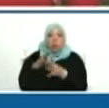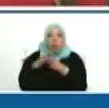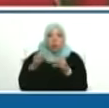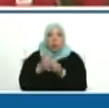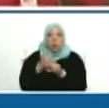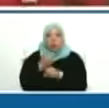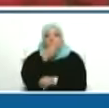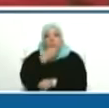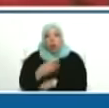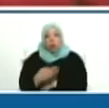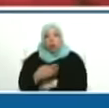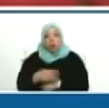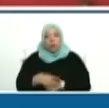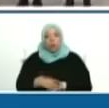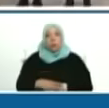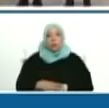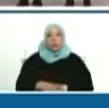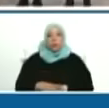bueno, Tellechea,